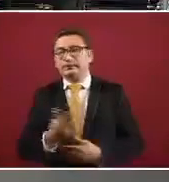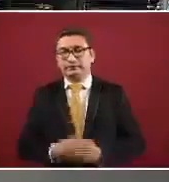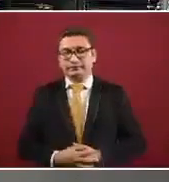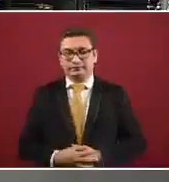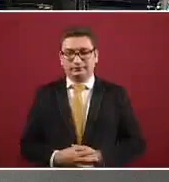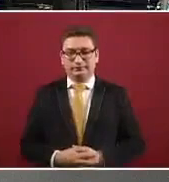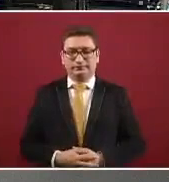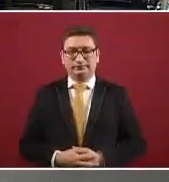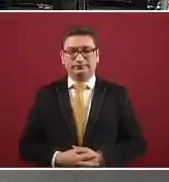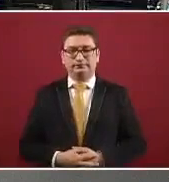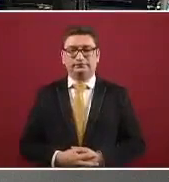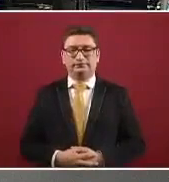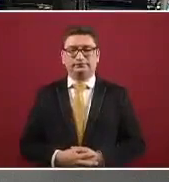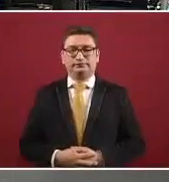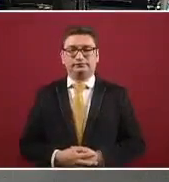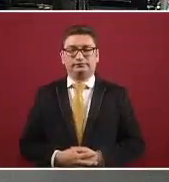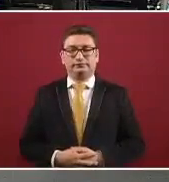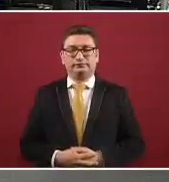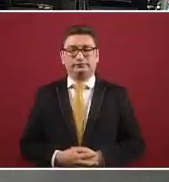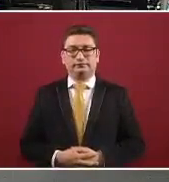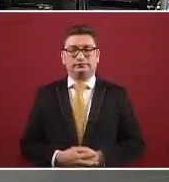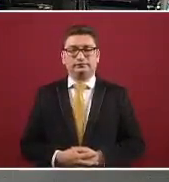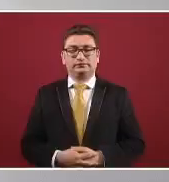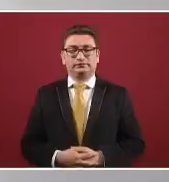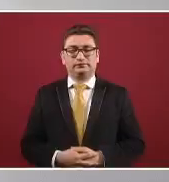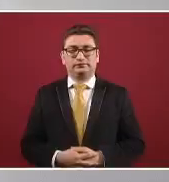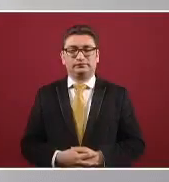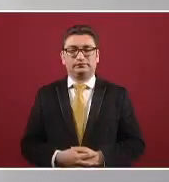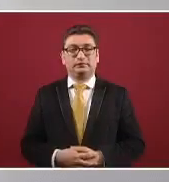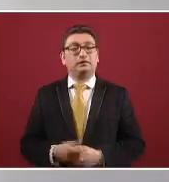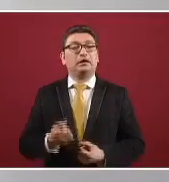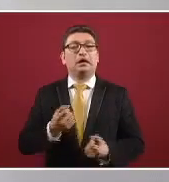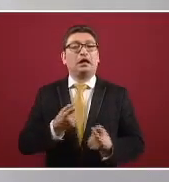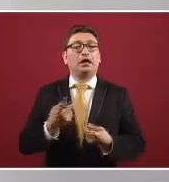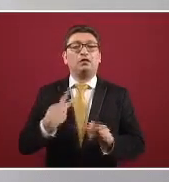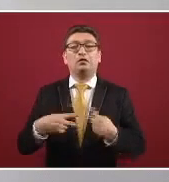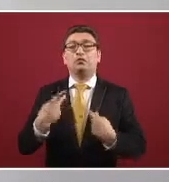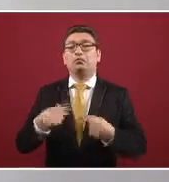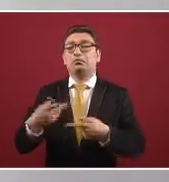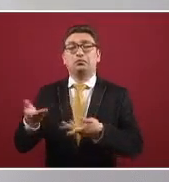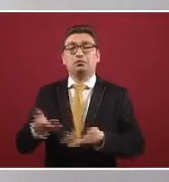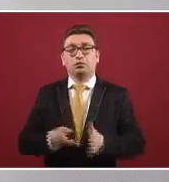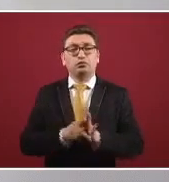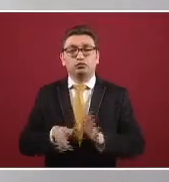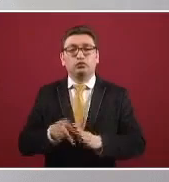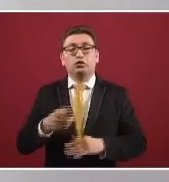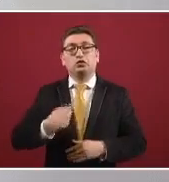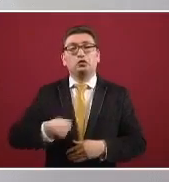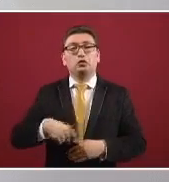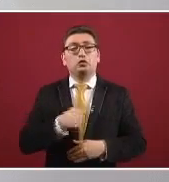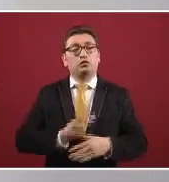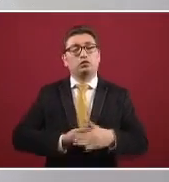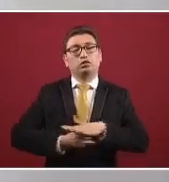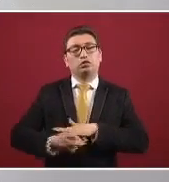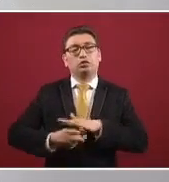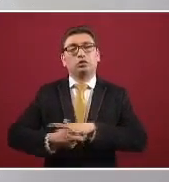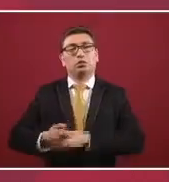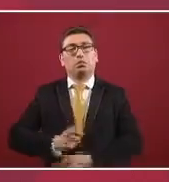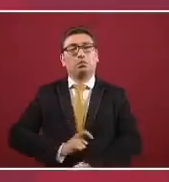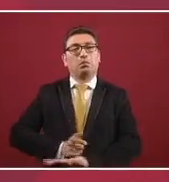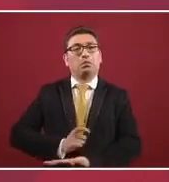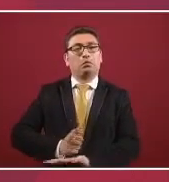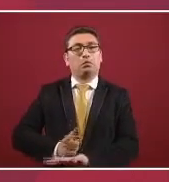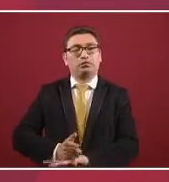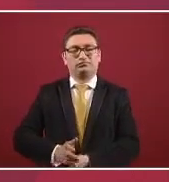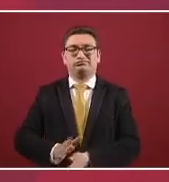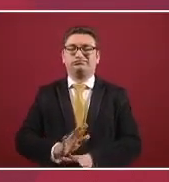quienes estaban siendo financiados por nosotros? Nosotros no le vamos